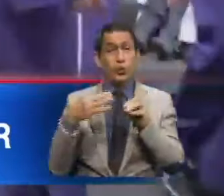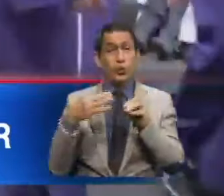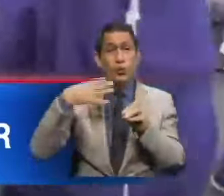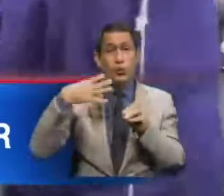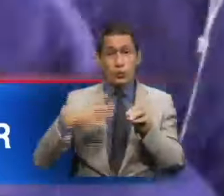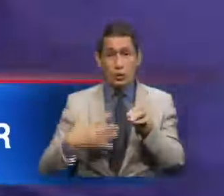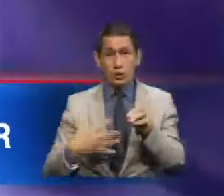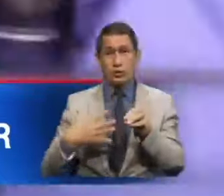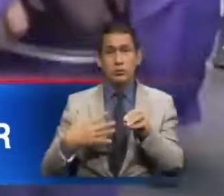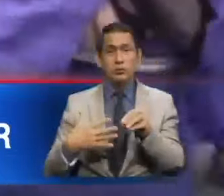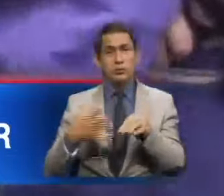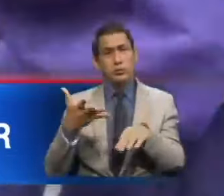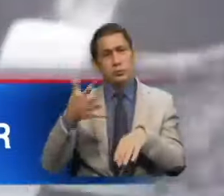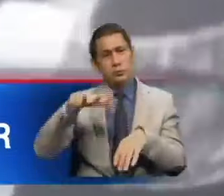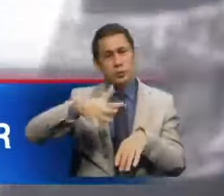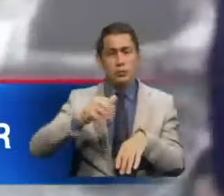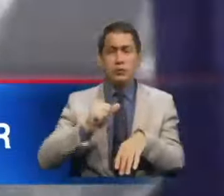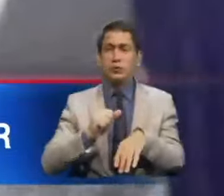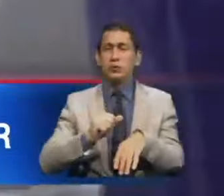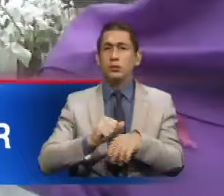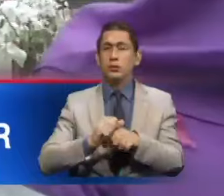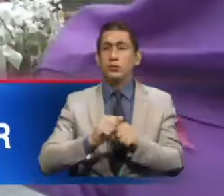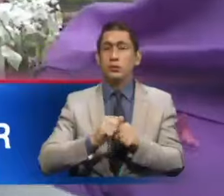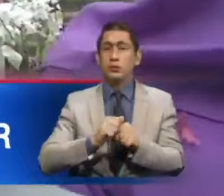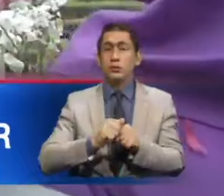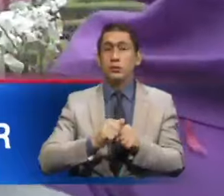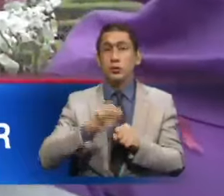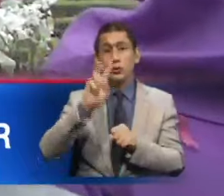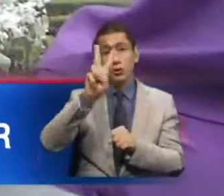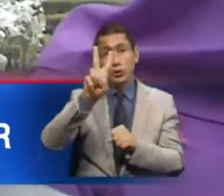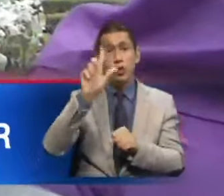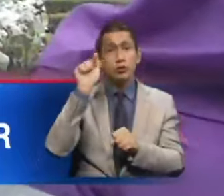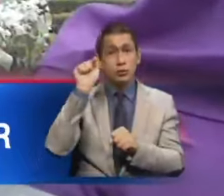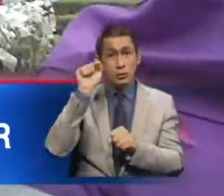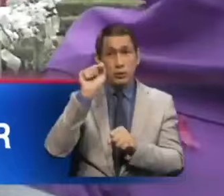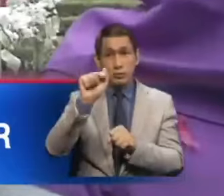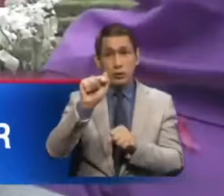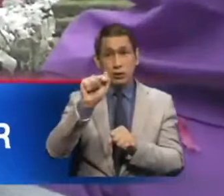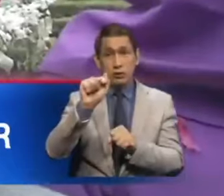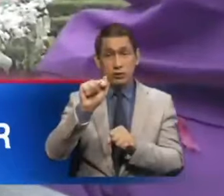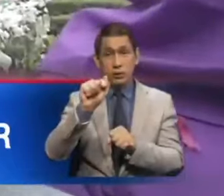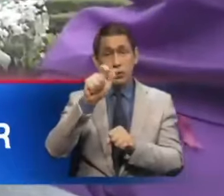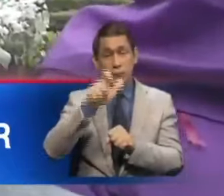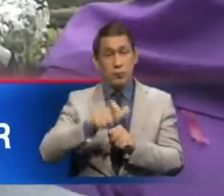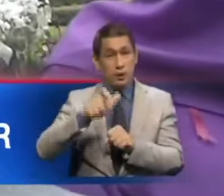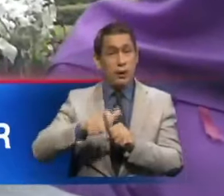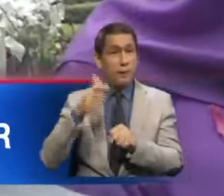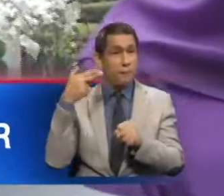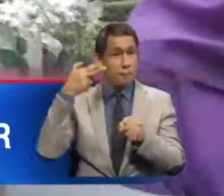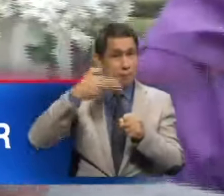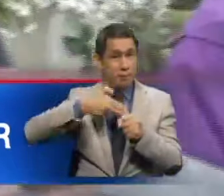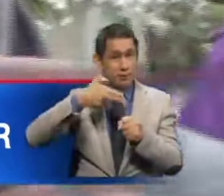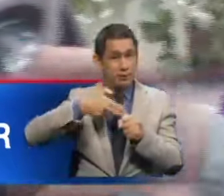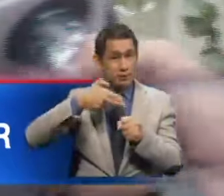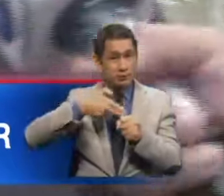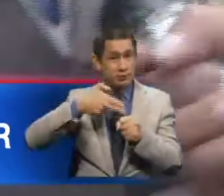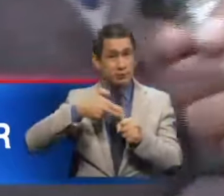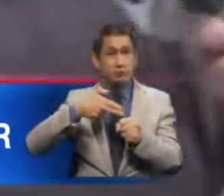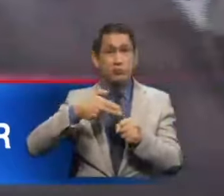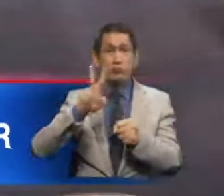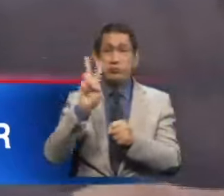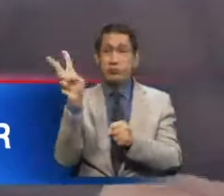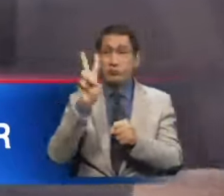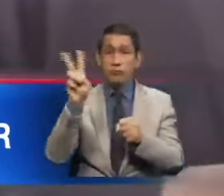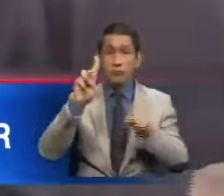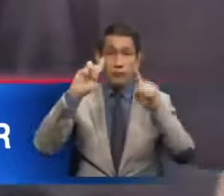pues tenemos más o menos, aspiramos a llegar a unos 2.000 participantes en este día viernes